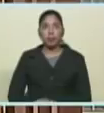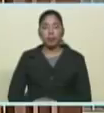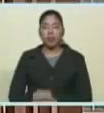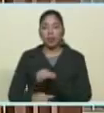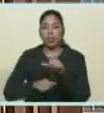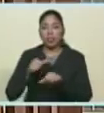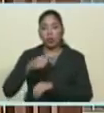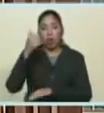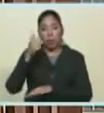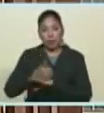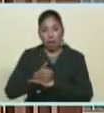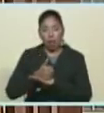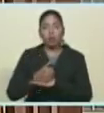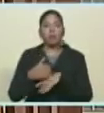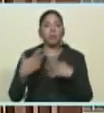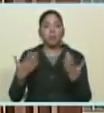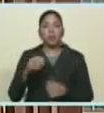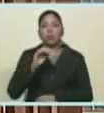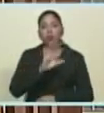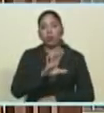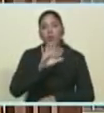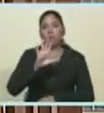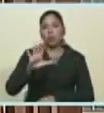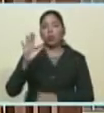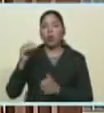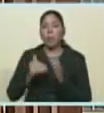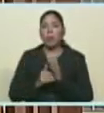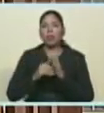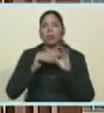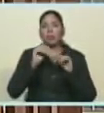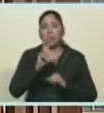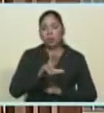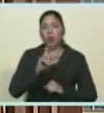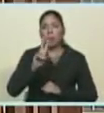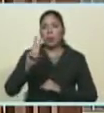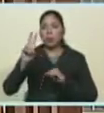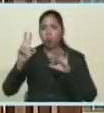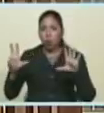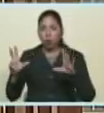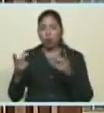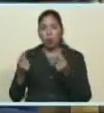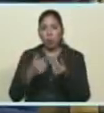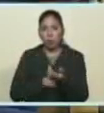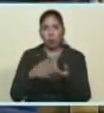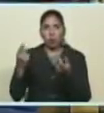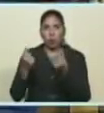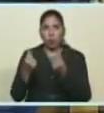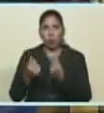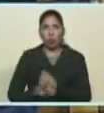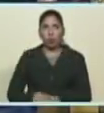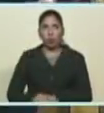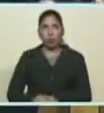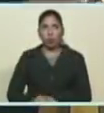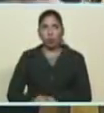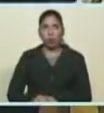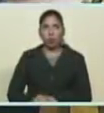Distrito Capital, 55.328 millones de bolívares. Jefatura del gobierno del Distrito